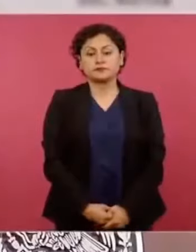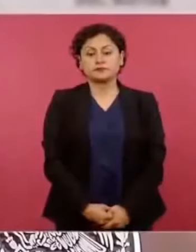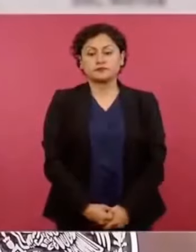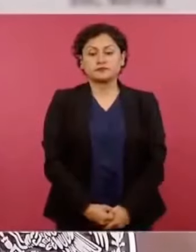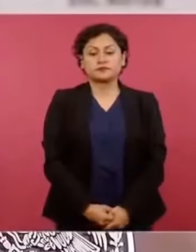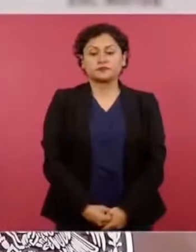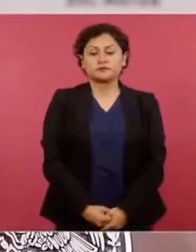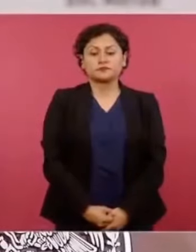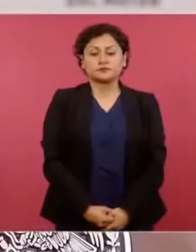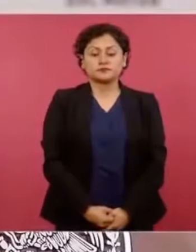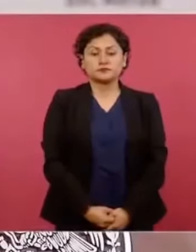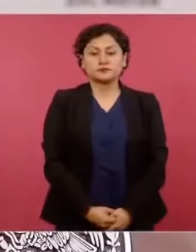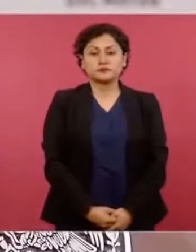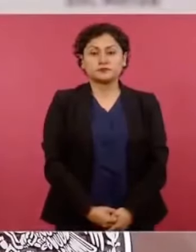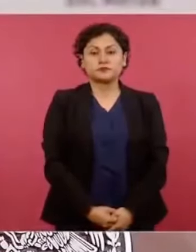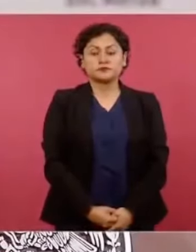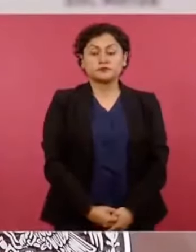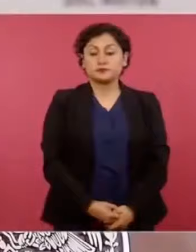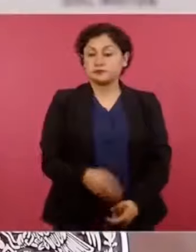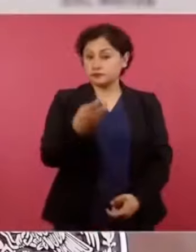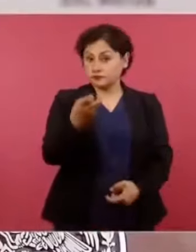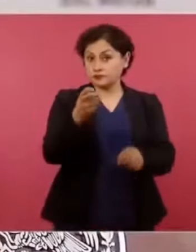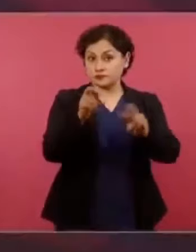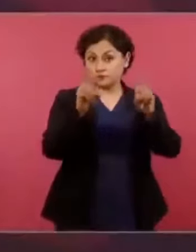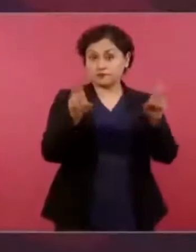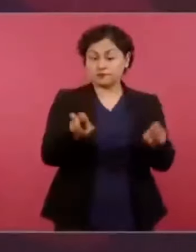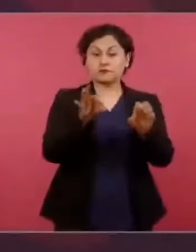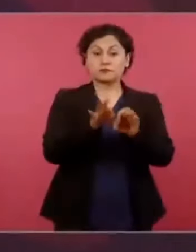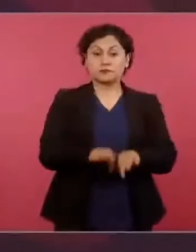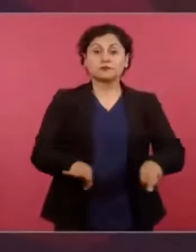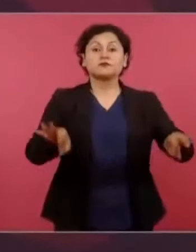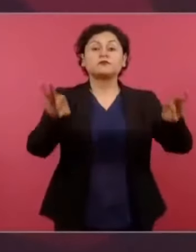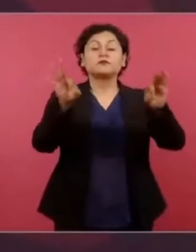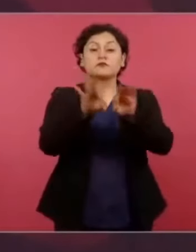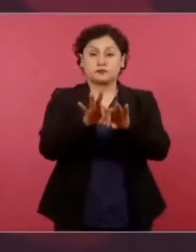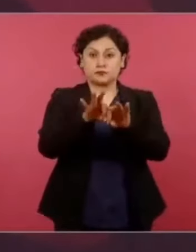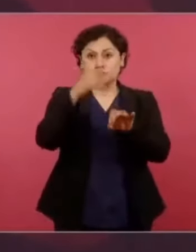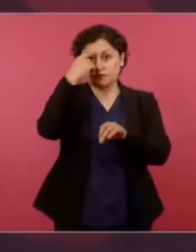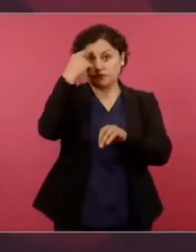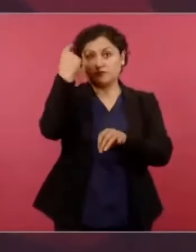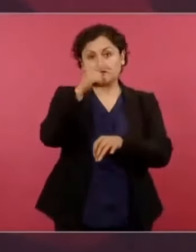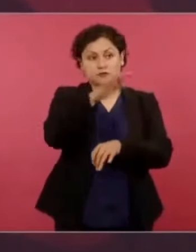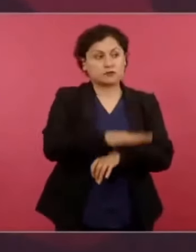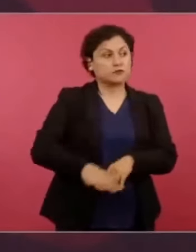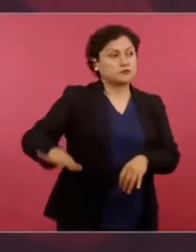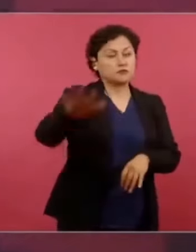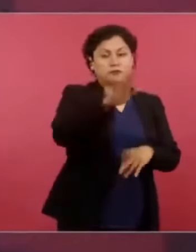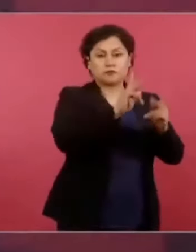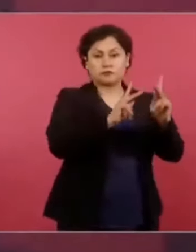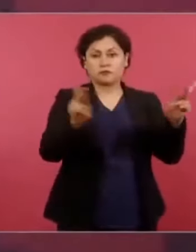es importante también no para la la gente para